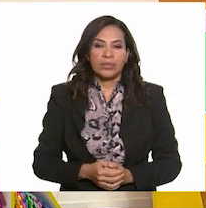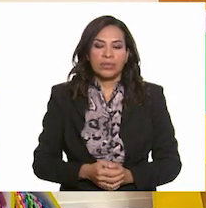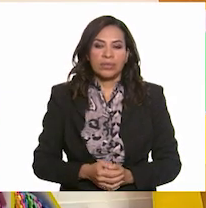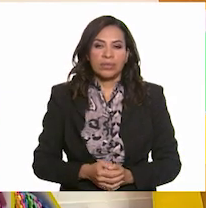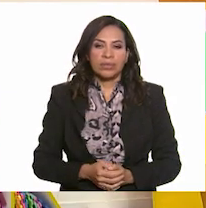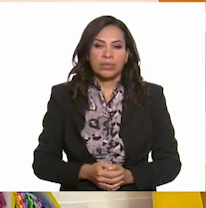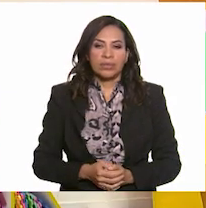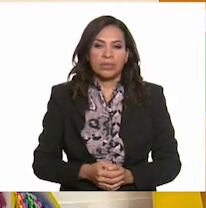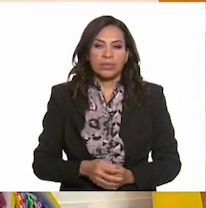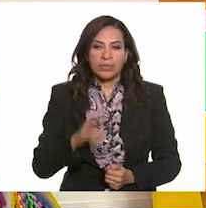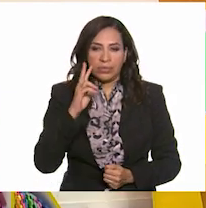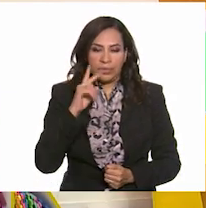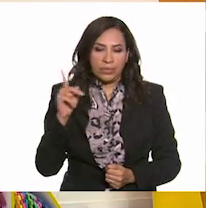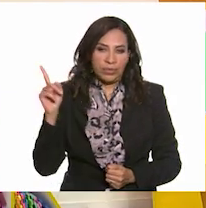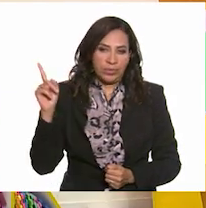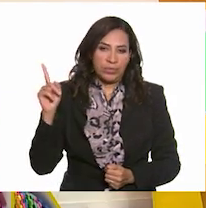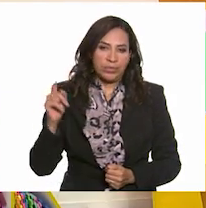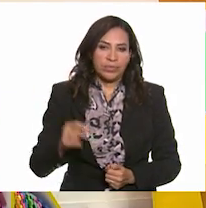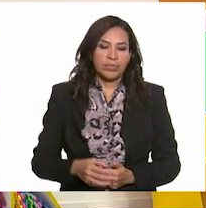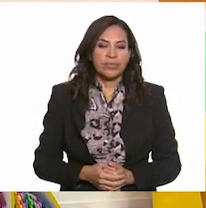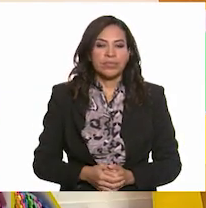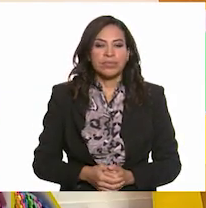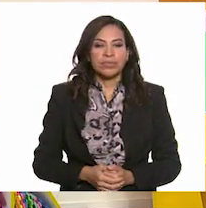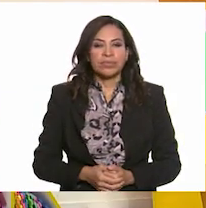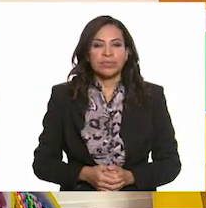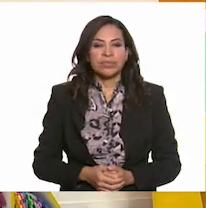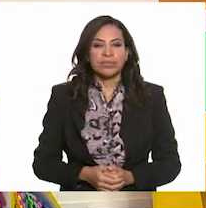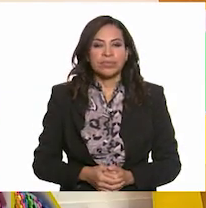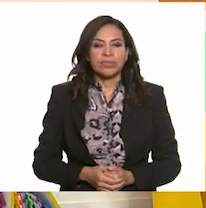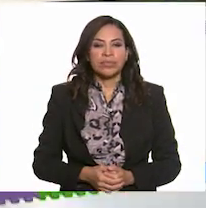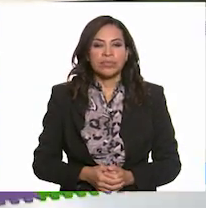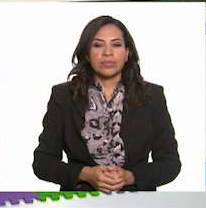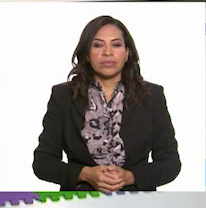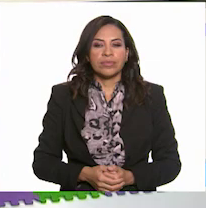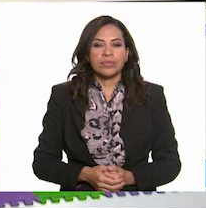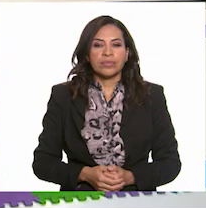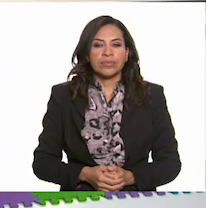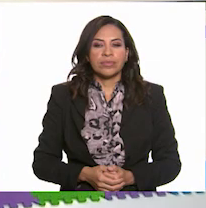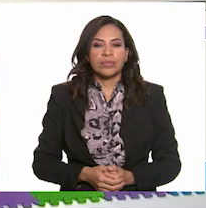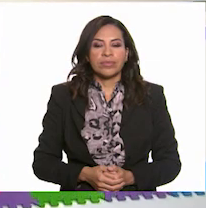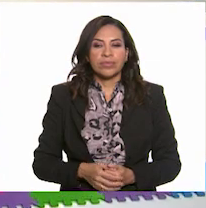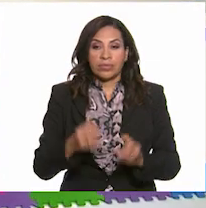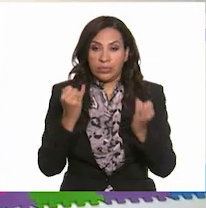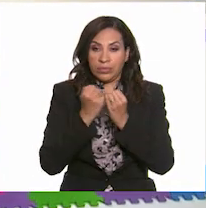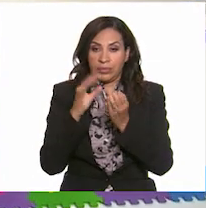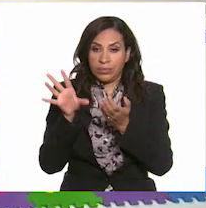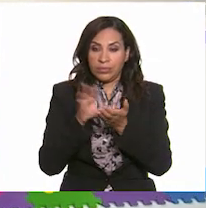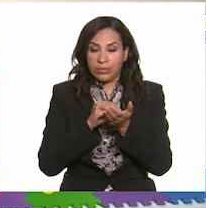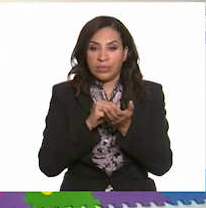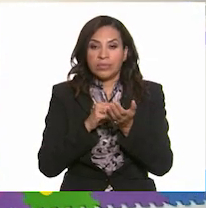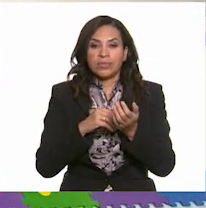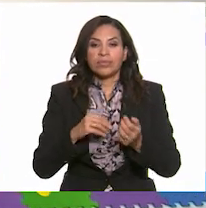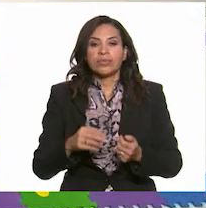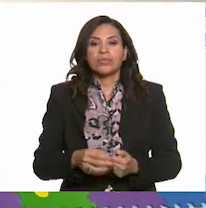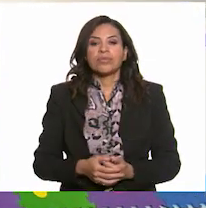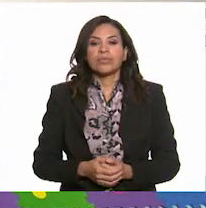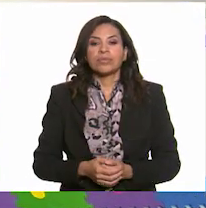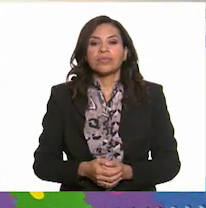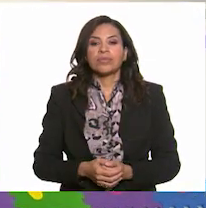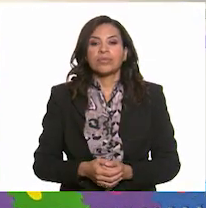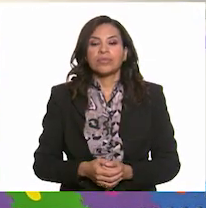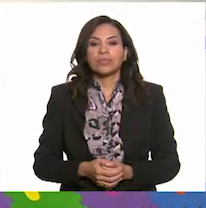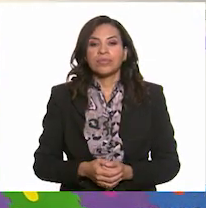dos, tres, palma. Y te paso el vaso. Ah, y yo tengo que hacer lo mismo. Así es. Palmas,